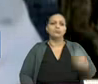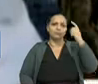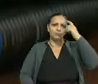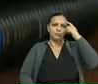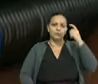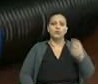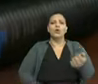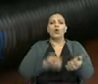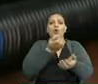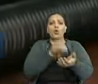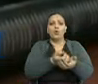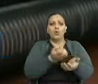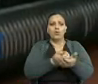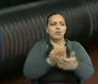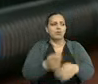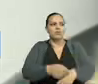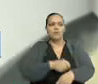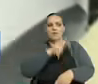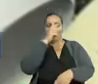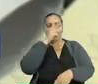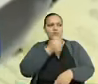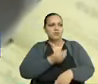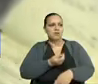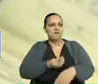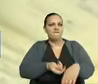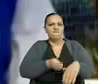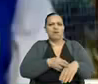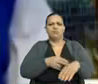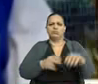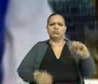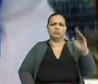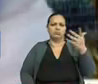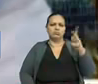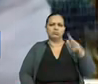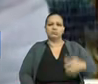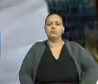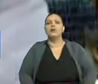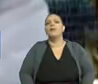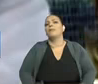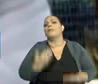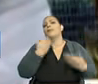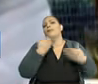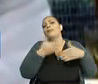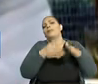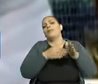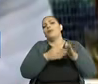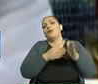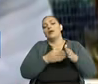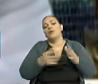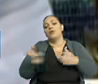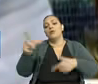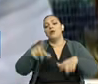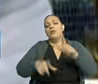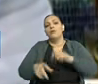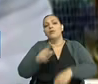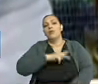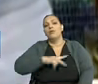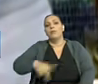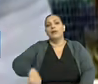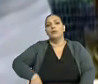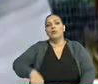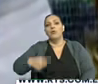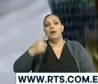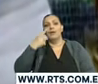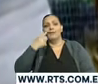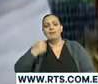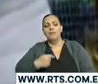irregularidad. De entrada, la Secretaría de Salud fue purgada. Si usted se va a hacer una prueba en un laboratorio privado, yo he visto que le cobran